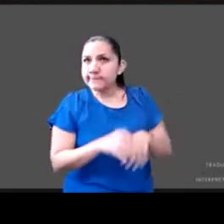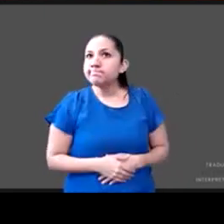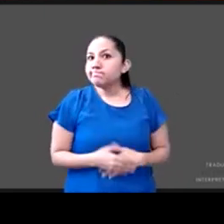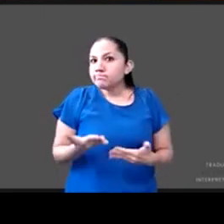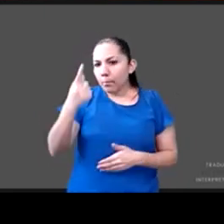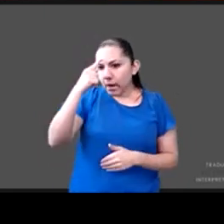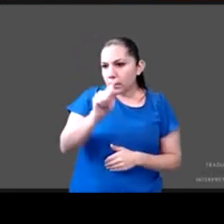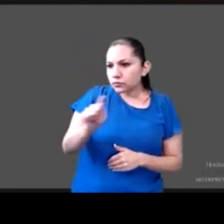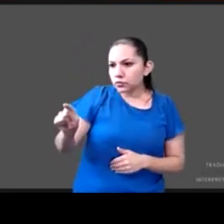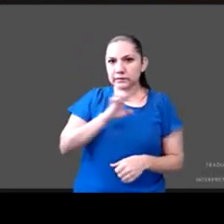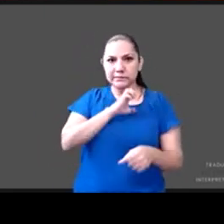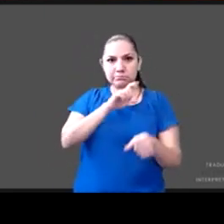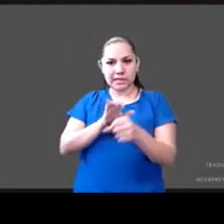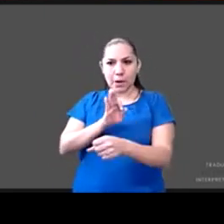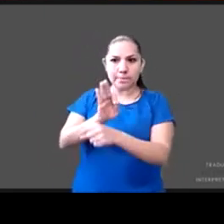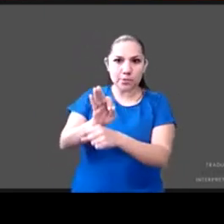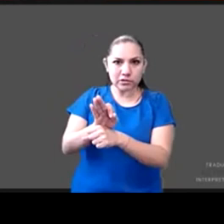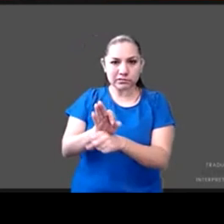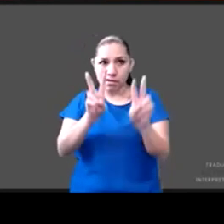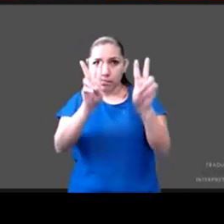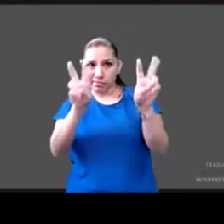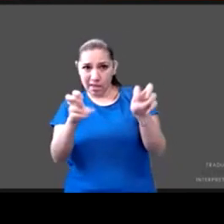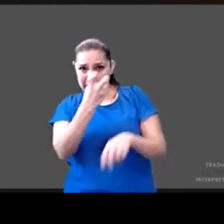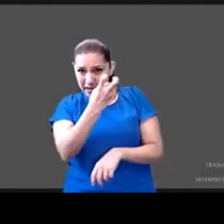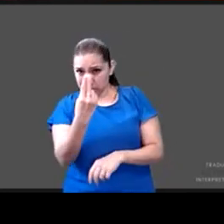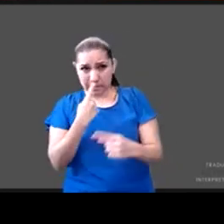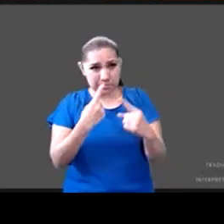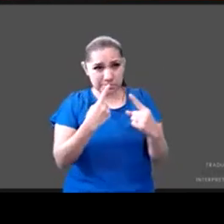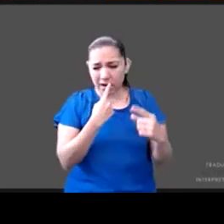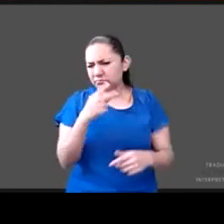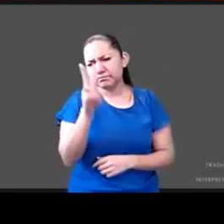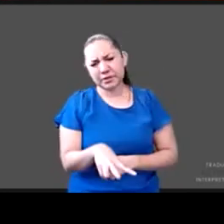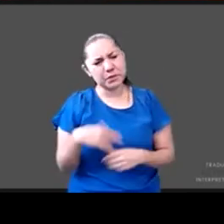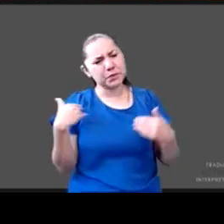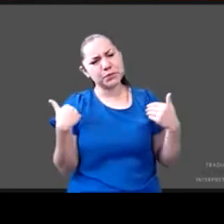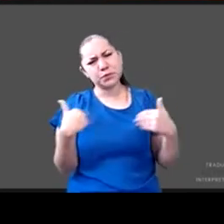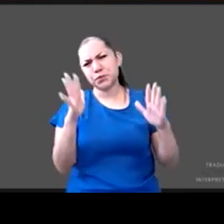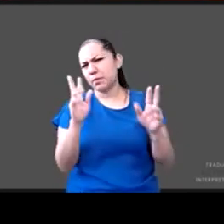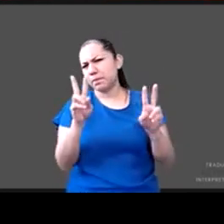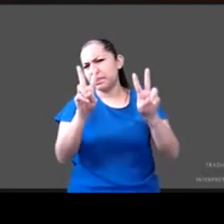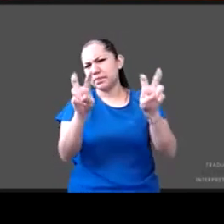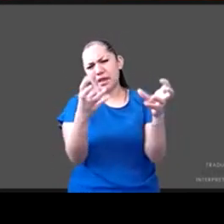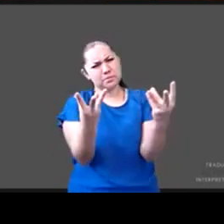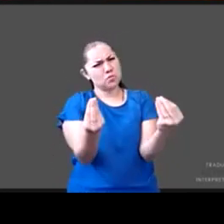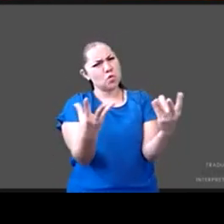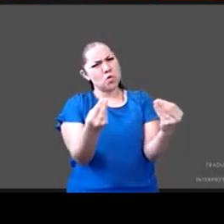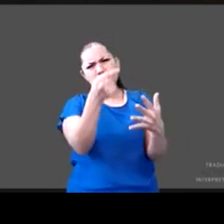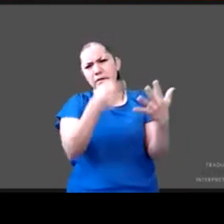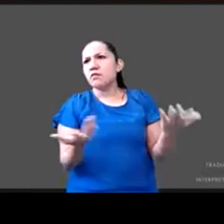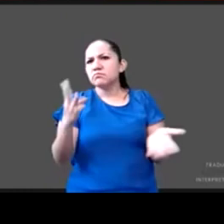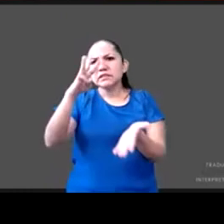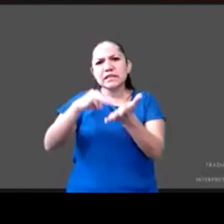en número, pero son muchísimos temas. Hay conversatorios en donde hemos tenido más de 3.500